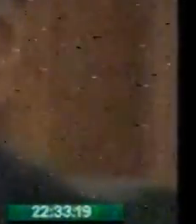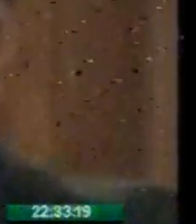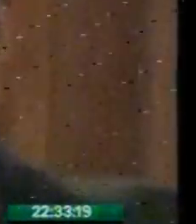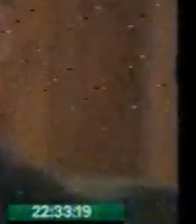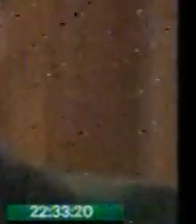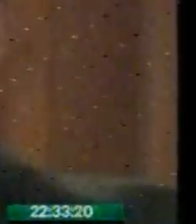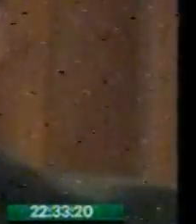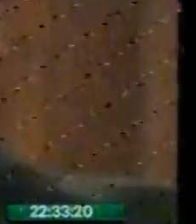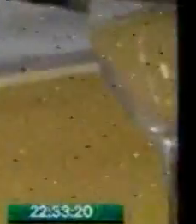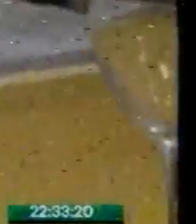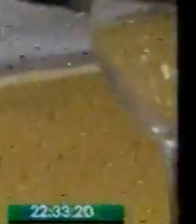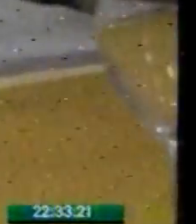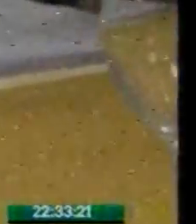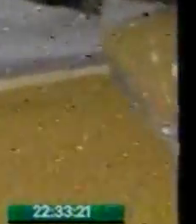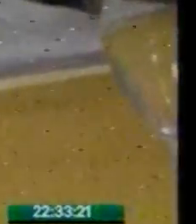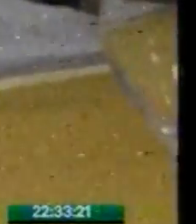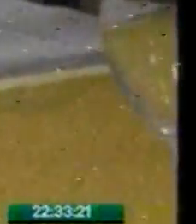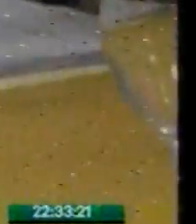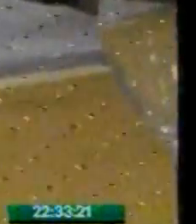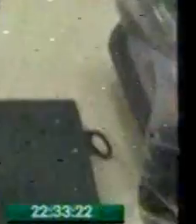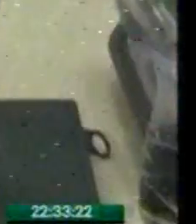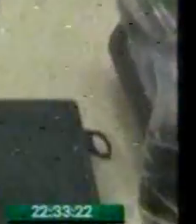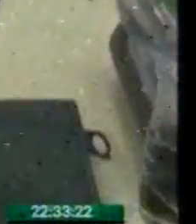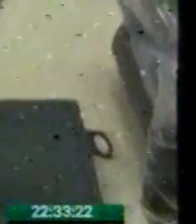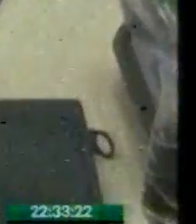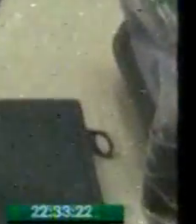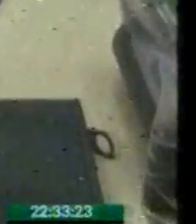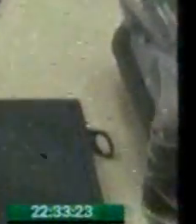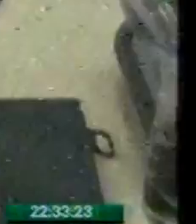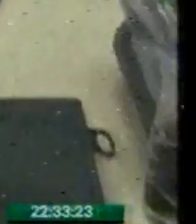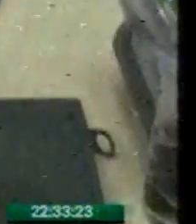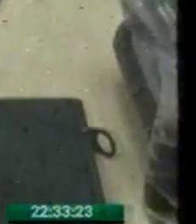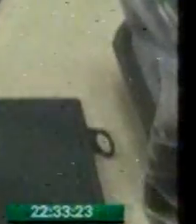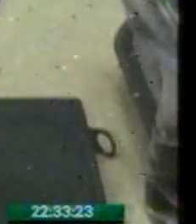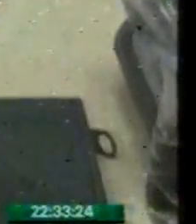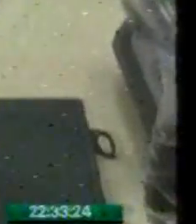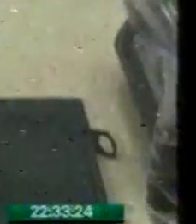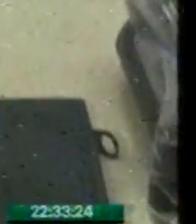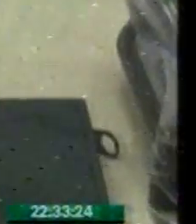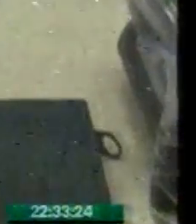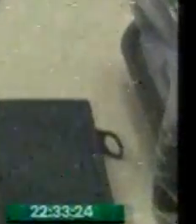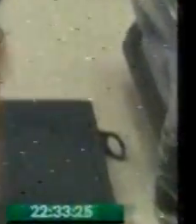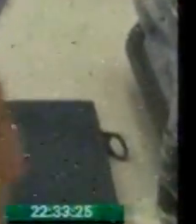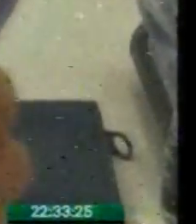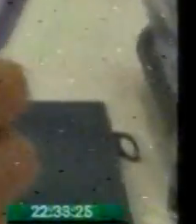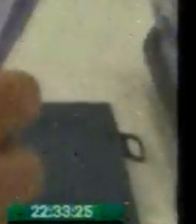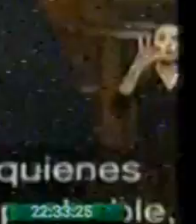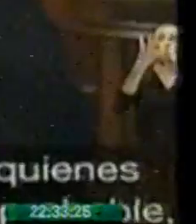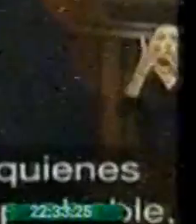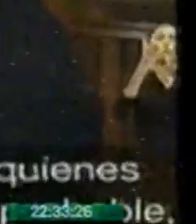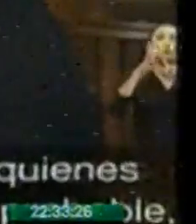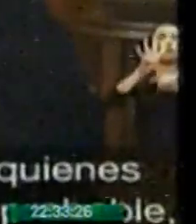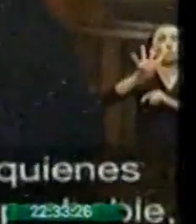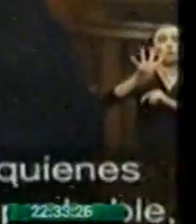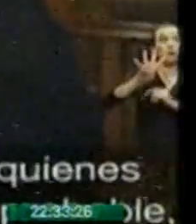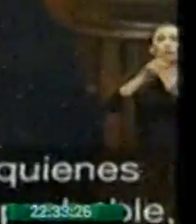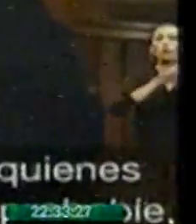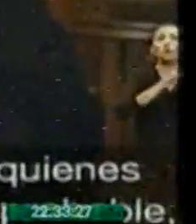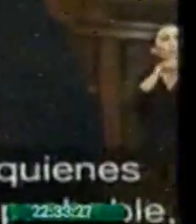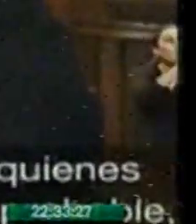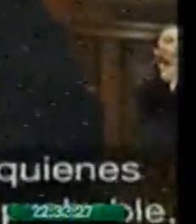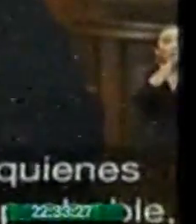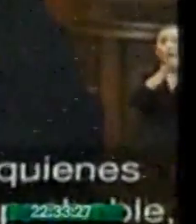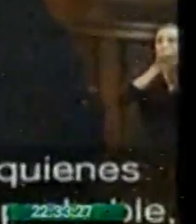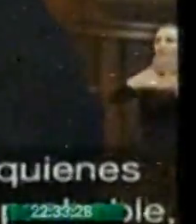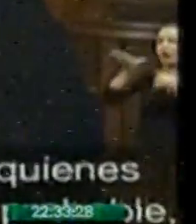en una cadena nacional. En él también detalló los beneficios que trae su propuesta para quienes denuncien a los corruptos. Dar una recompensa